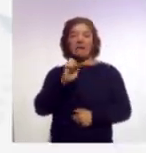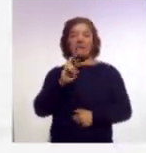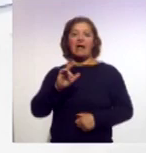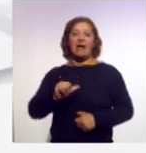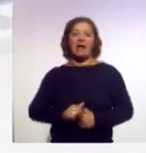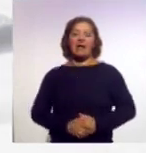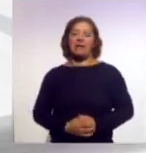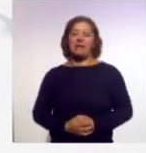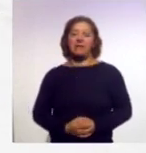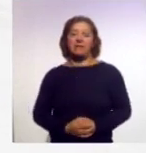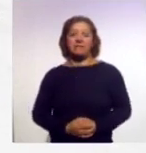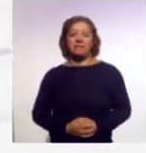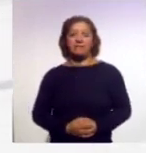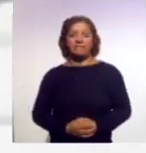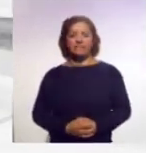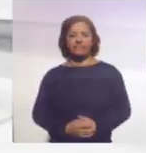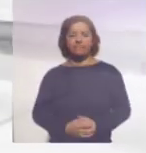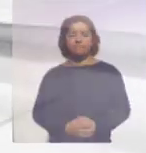Música